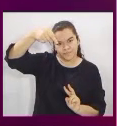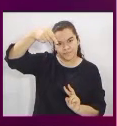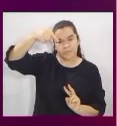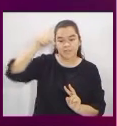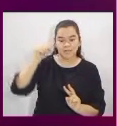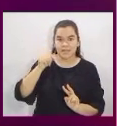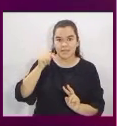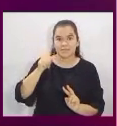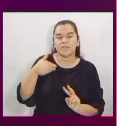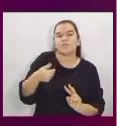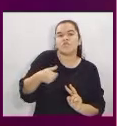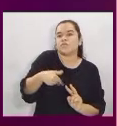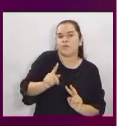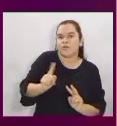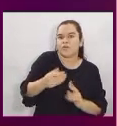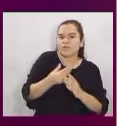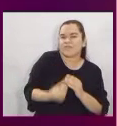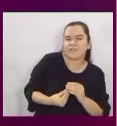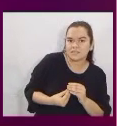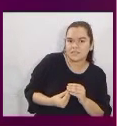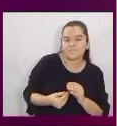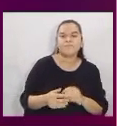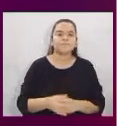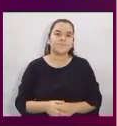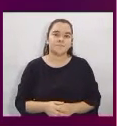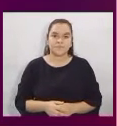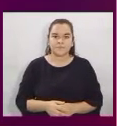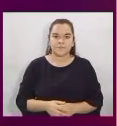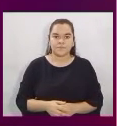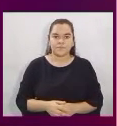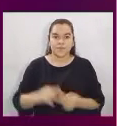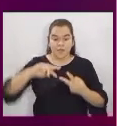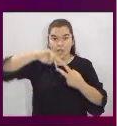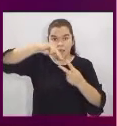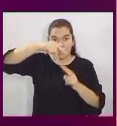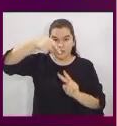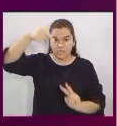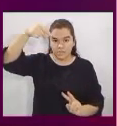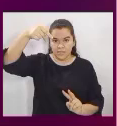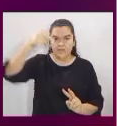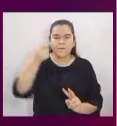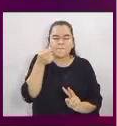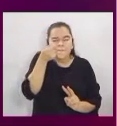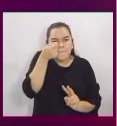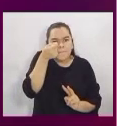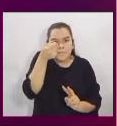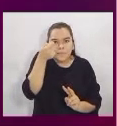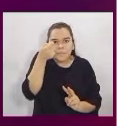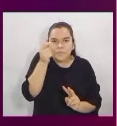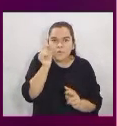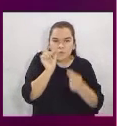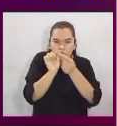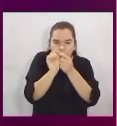una receta que no corresponde a la receta normal. Apenas pequeños cambios